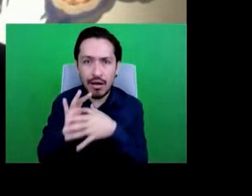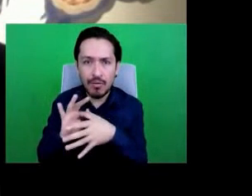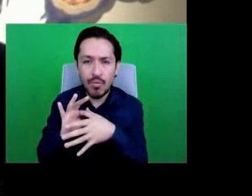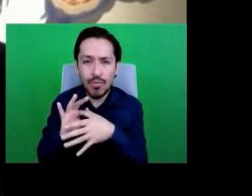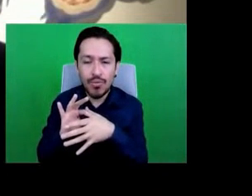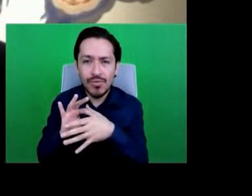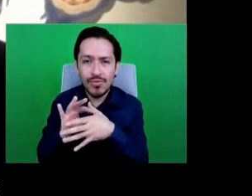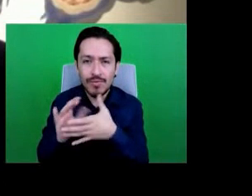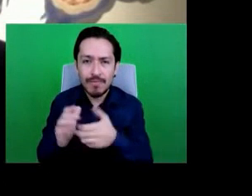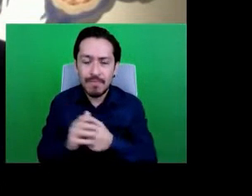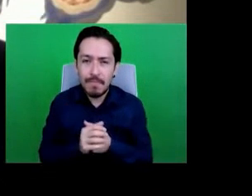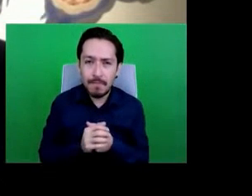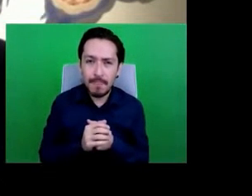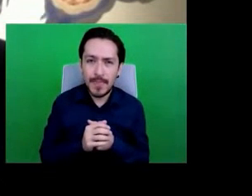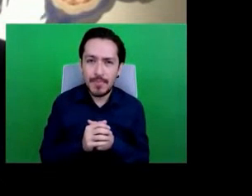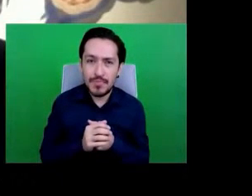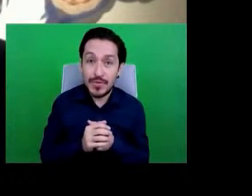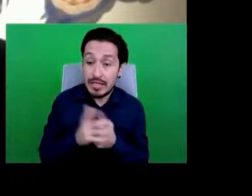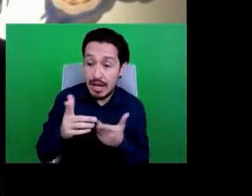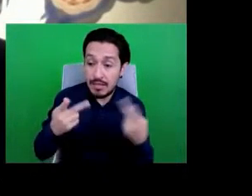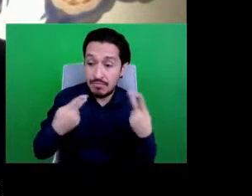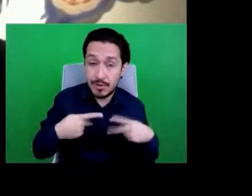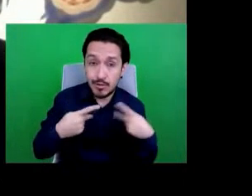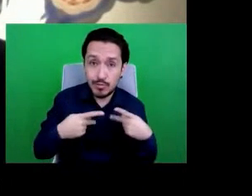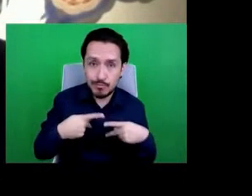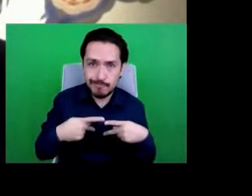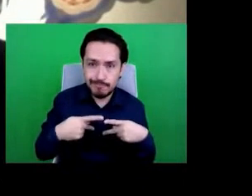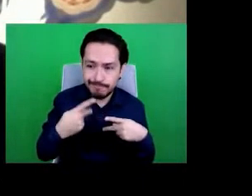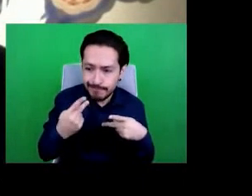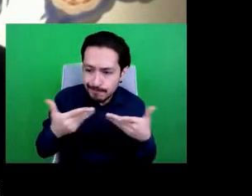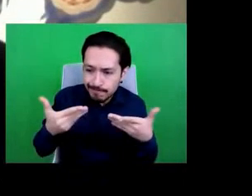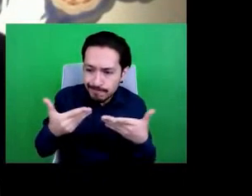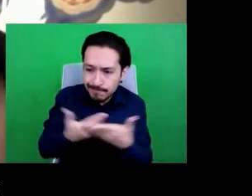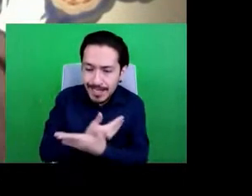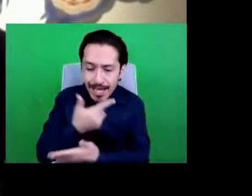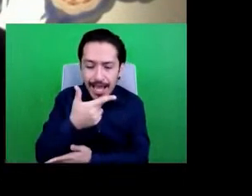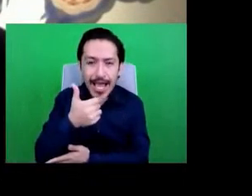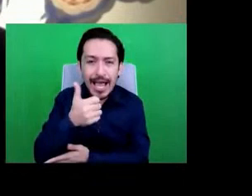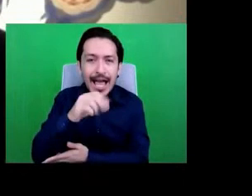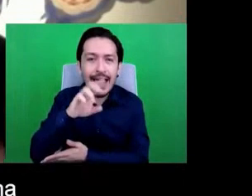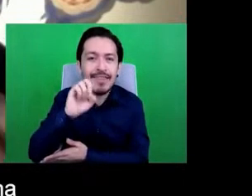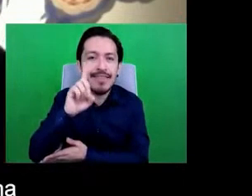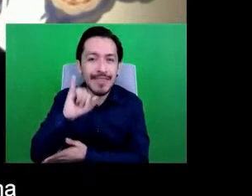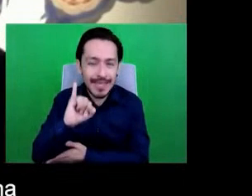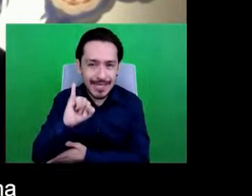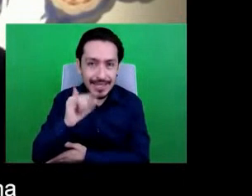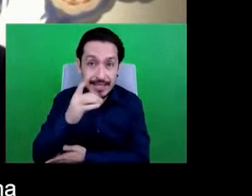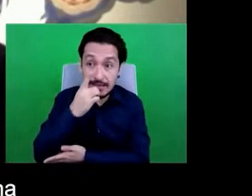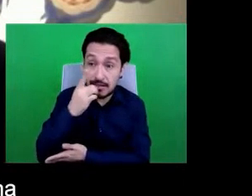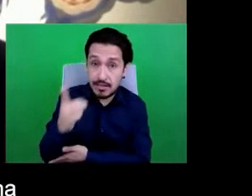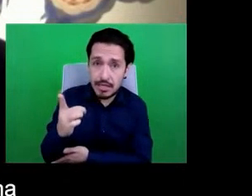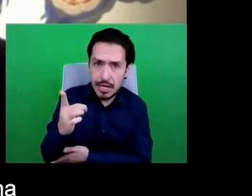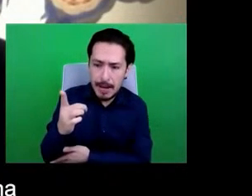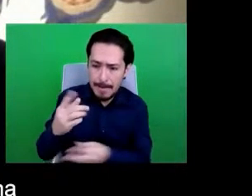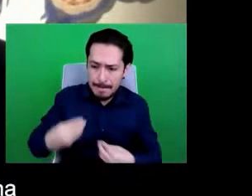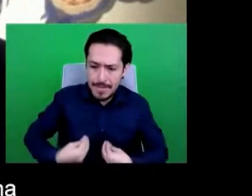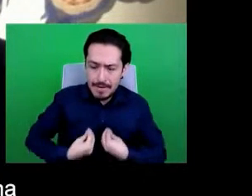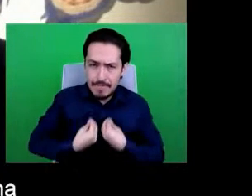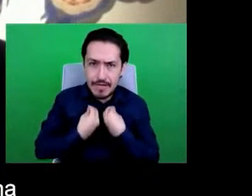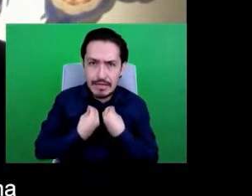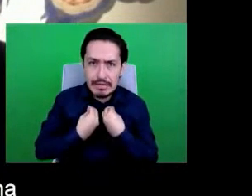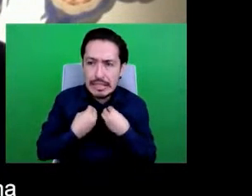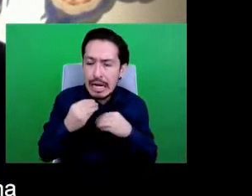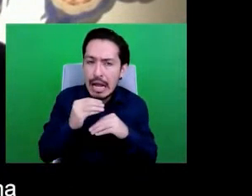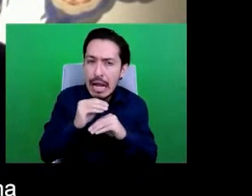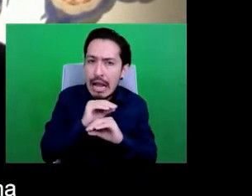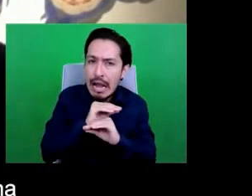que nace de las personas. Gandhi dijo, ninguna cultura puede vivir si es una cultura excluyente.